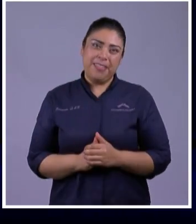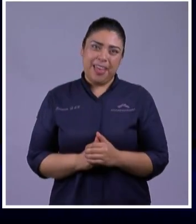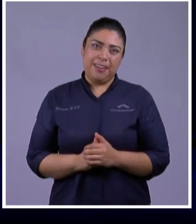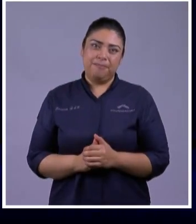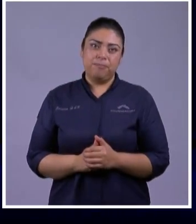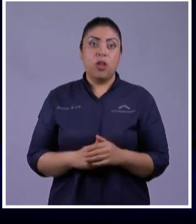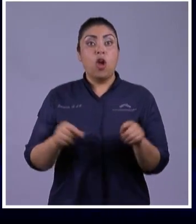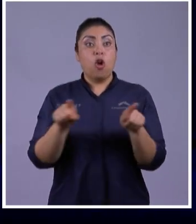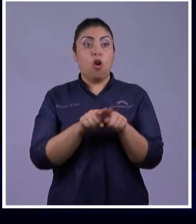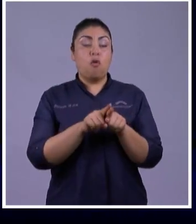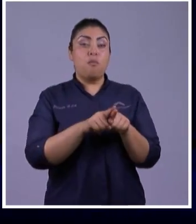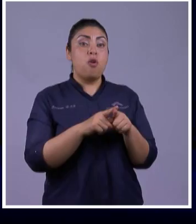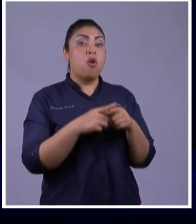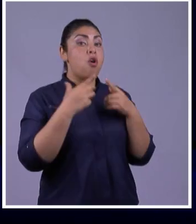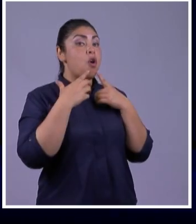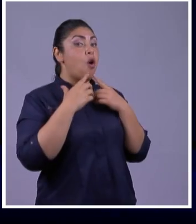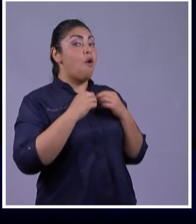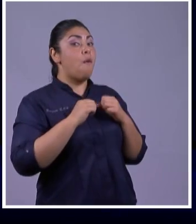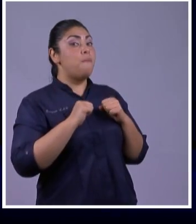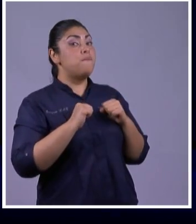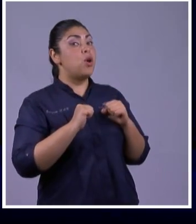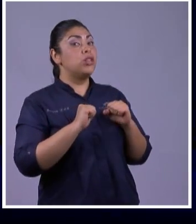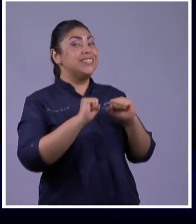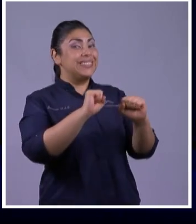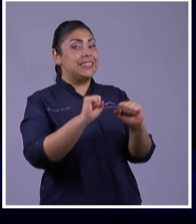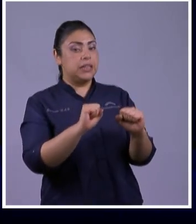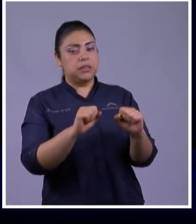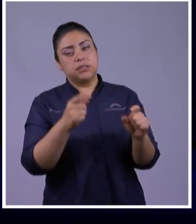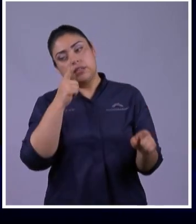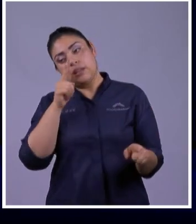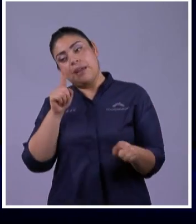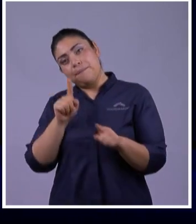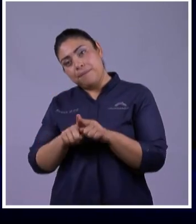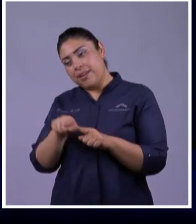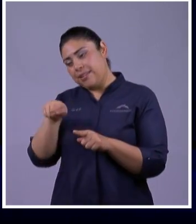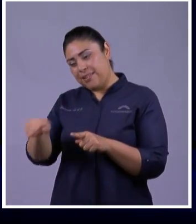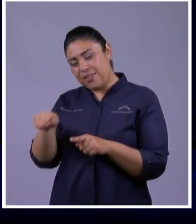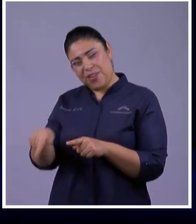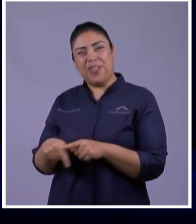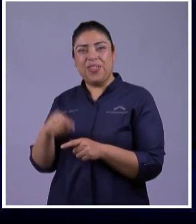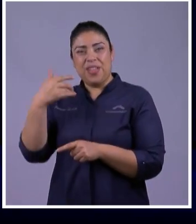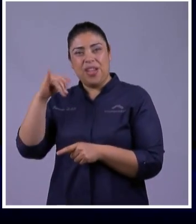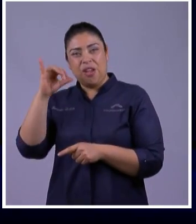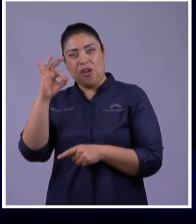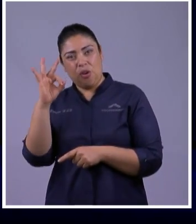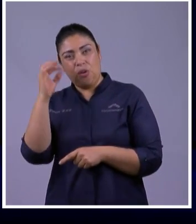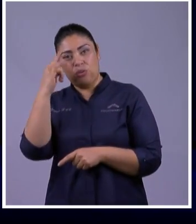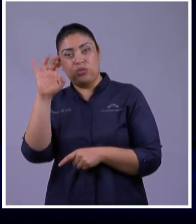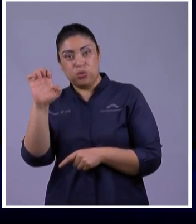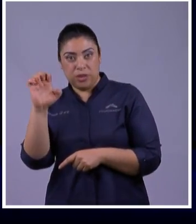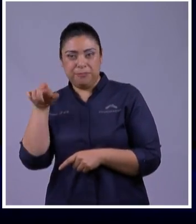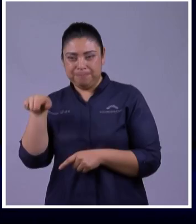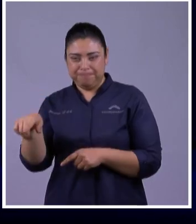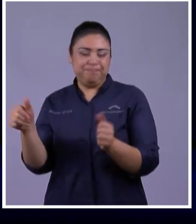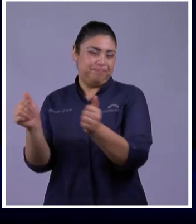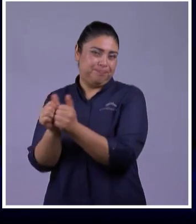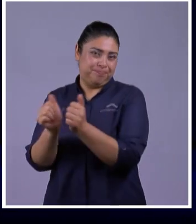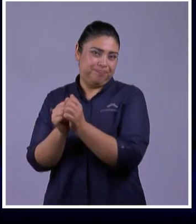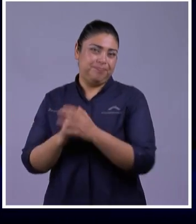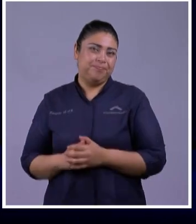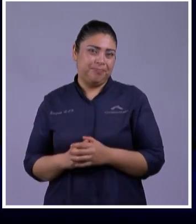Estará Con Josué Estará Con nosotros Y dice aquí Él estará Contigo Donde quiera Que